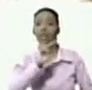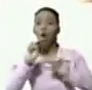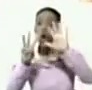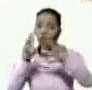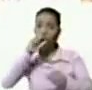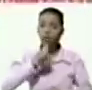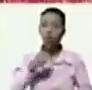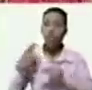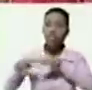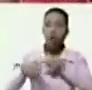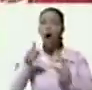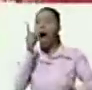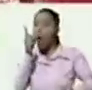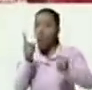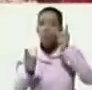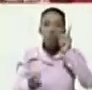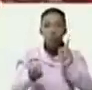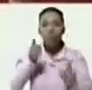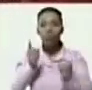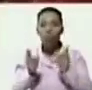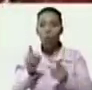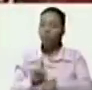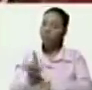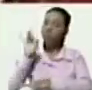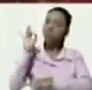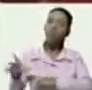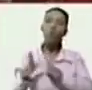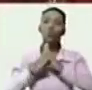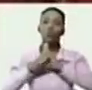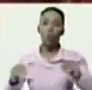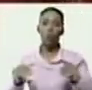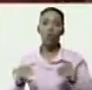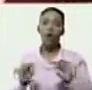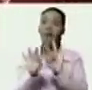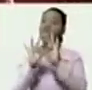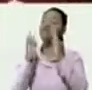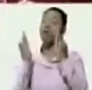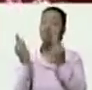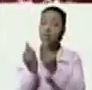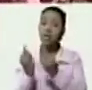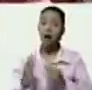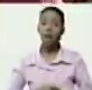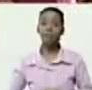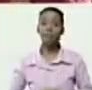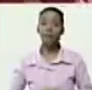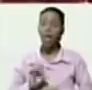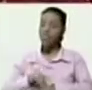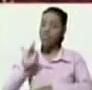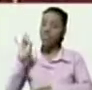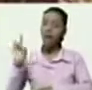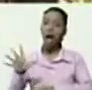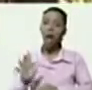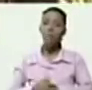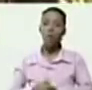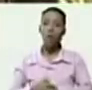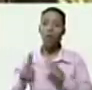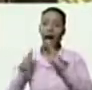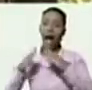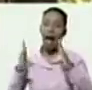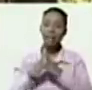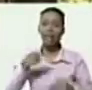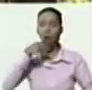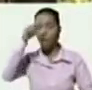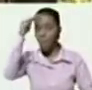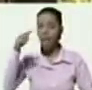niños algunos, dejábamos todo, la familia, dejábamos la casa, los padres,